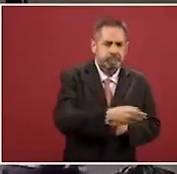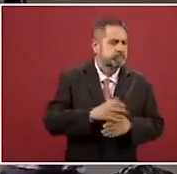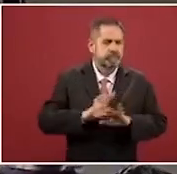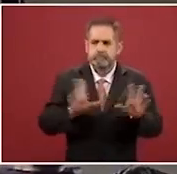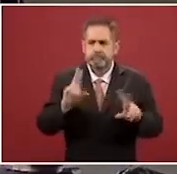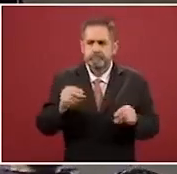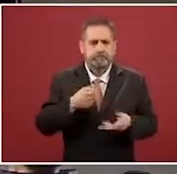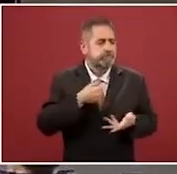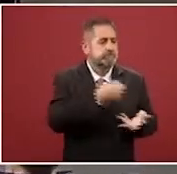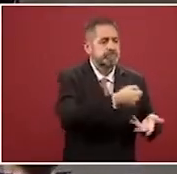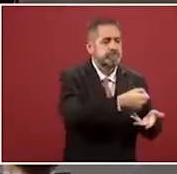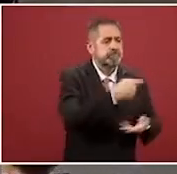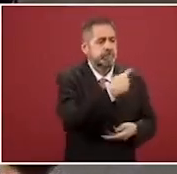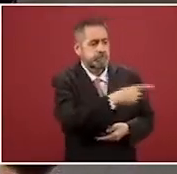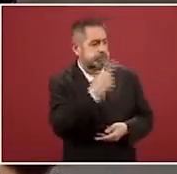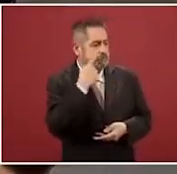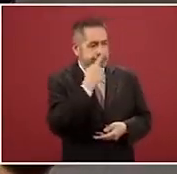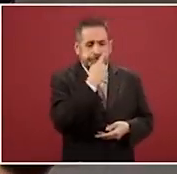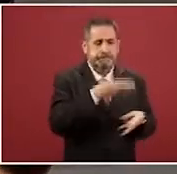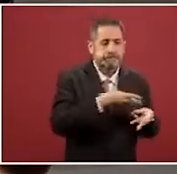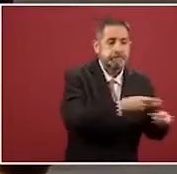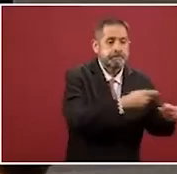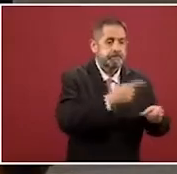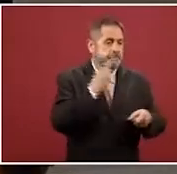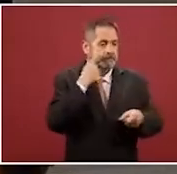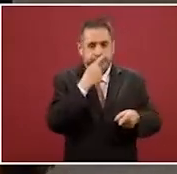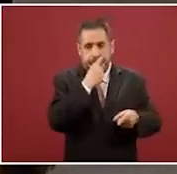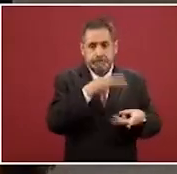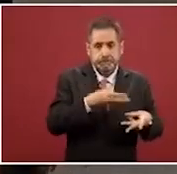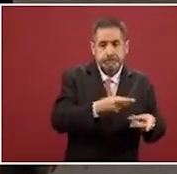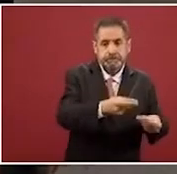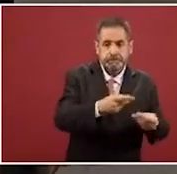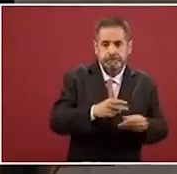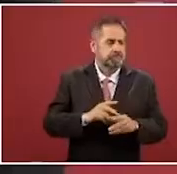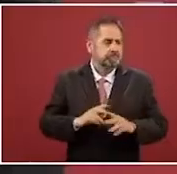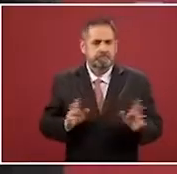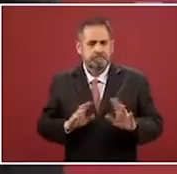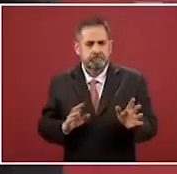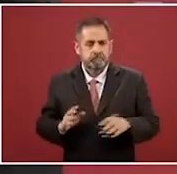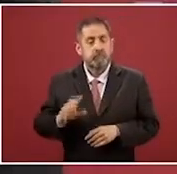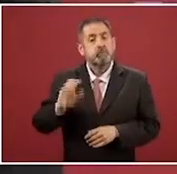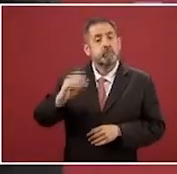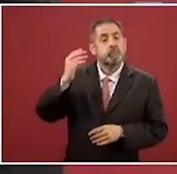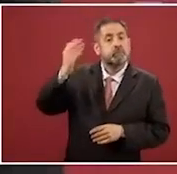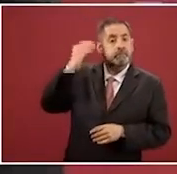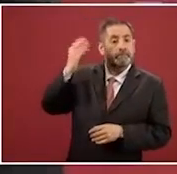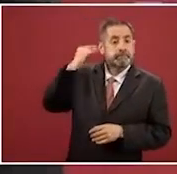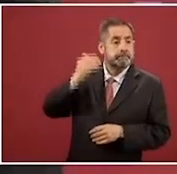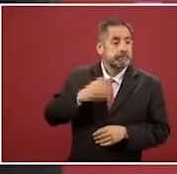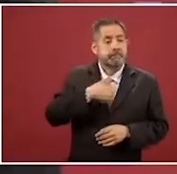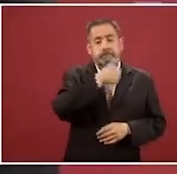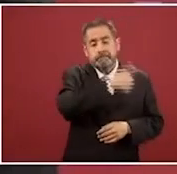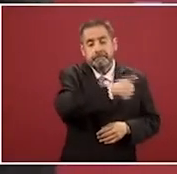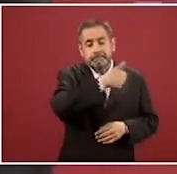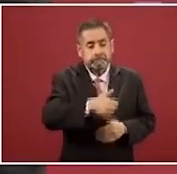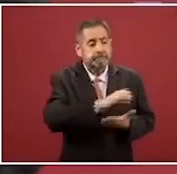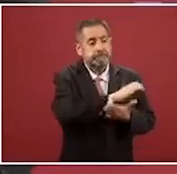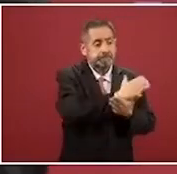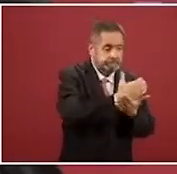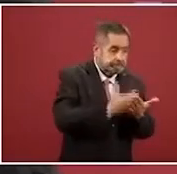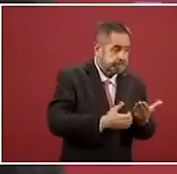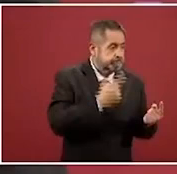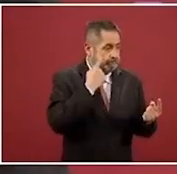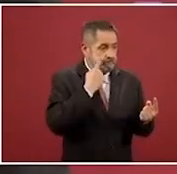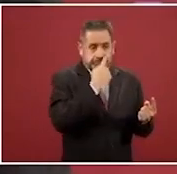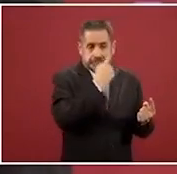común y también contratos de servicios que lleva a